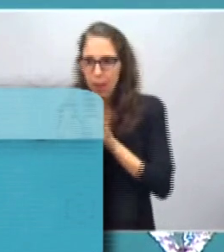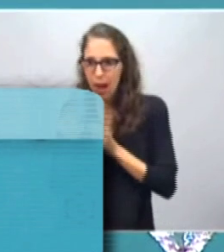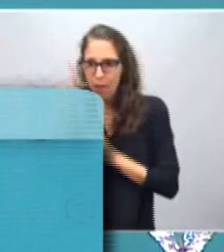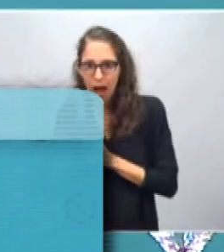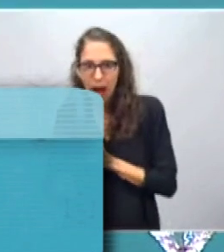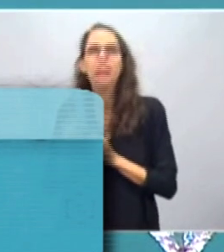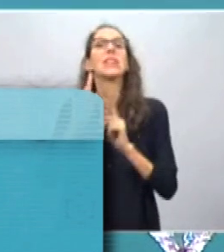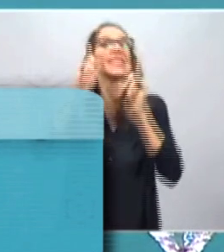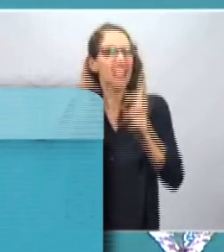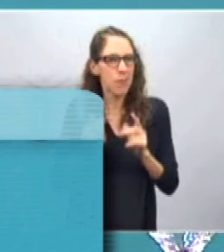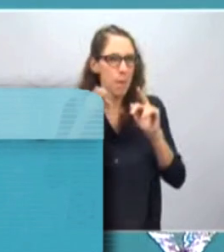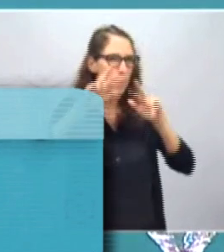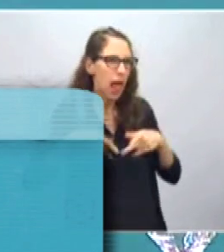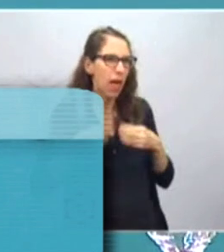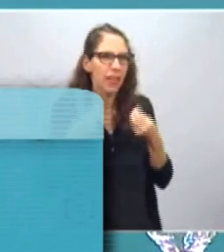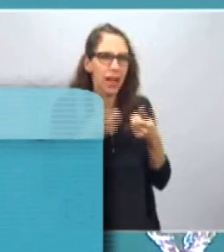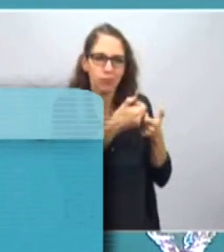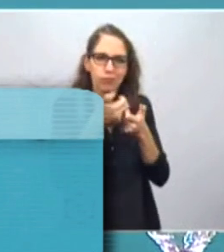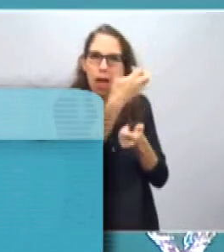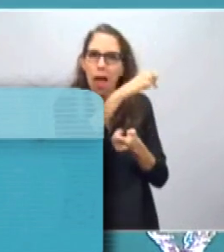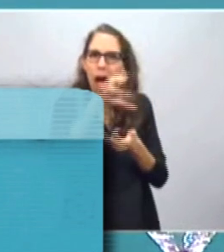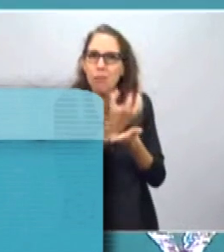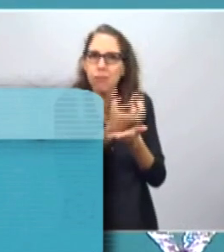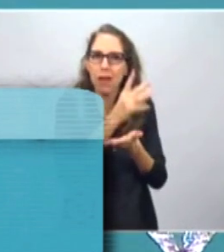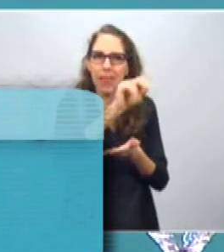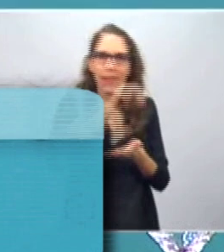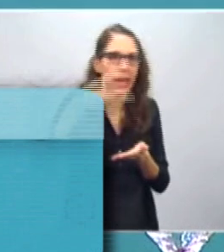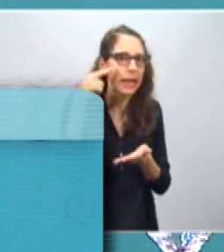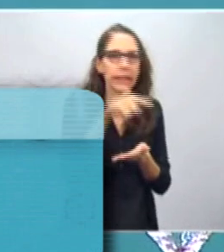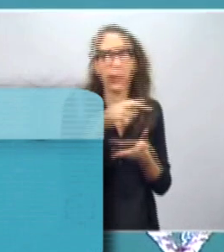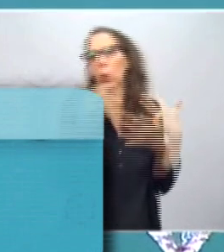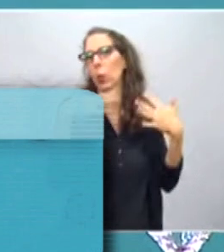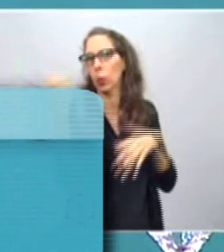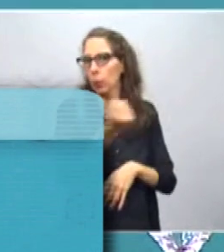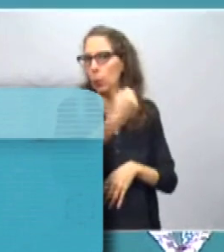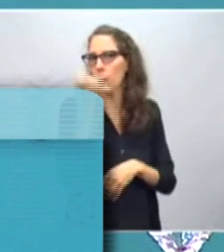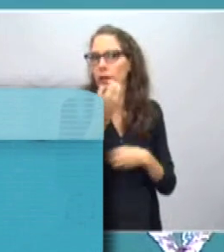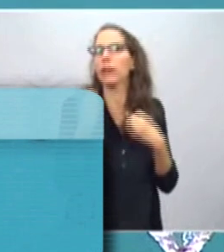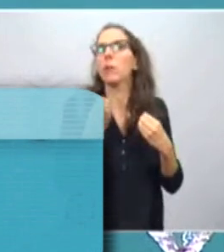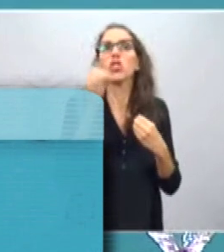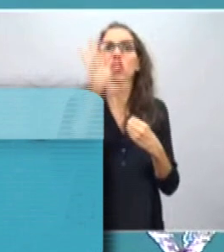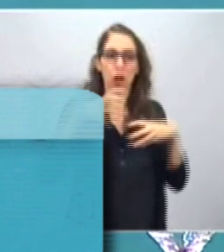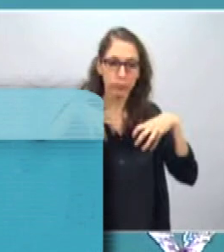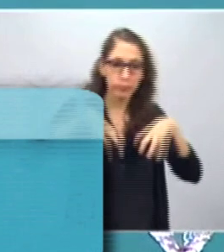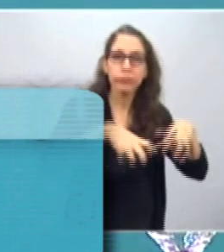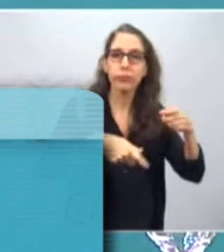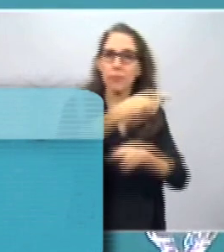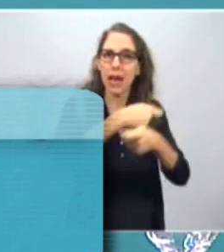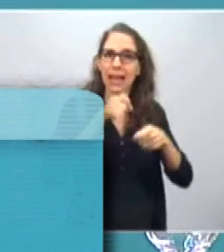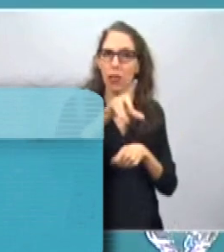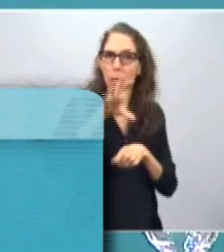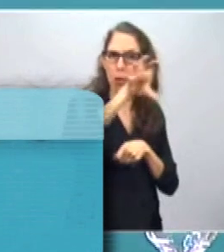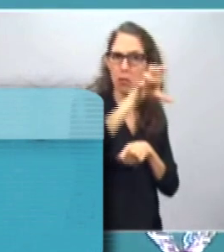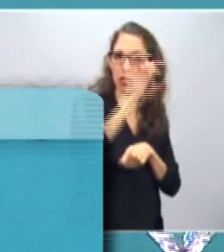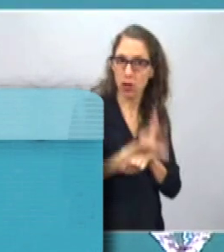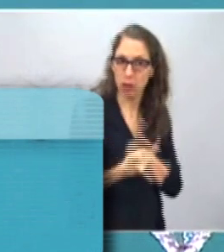política de cuenta DNI, que es una política que tiene efectos también muy importantes, que no solo aplica a mercados bonaerenses, que aplica a